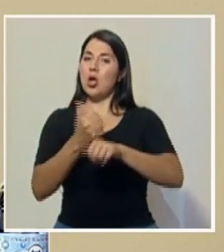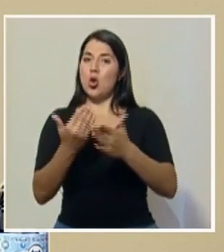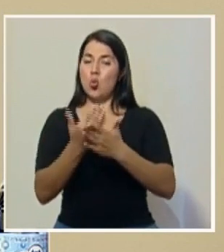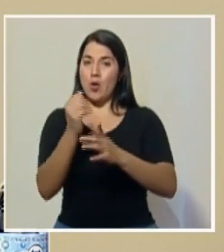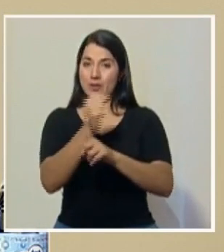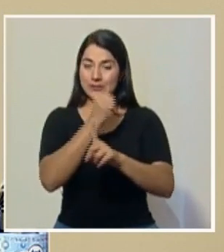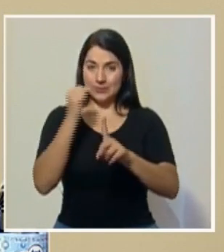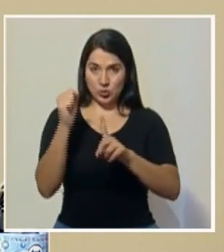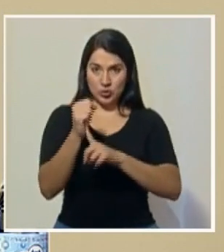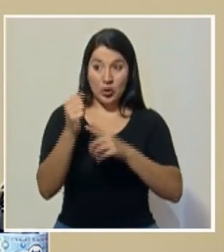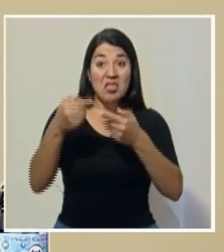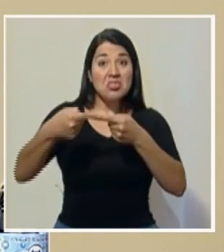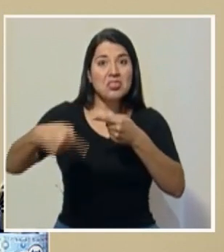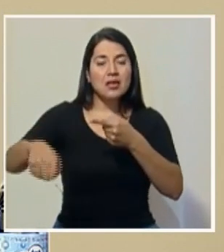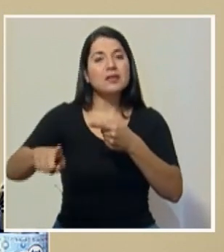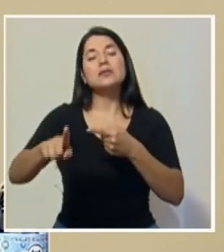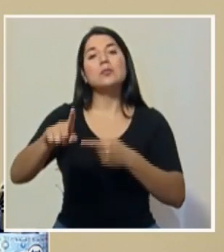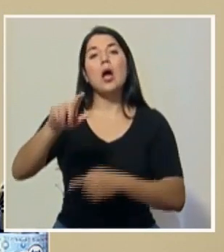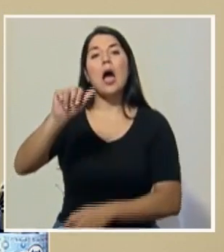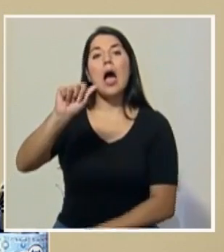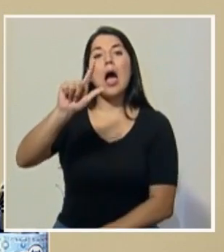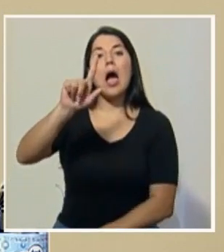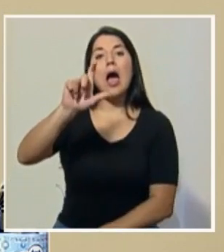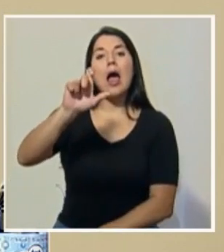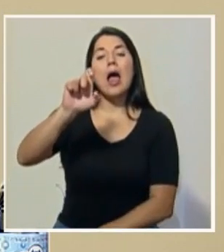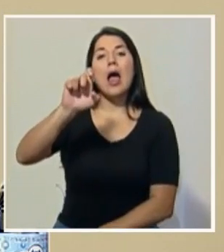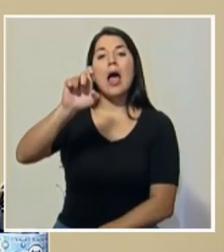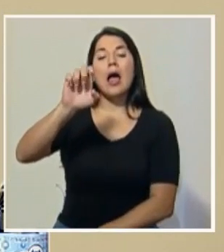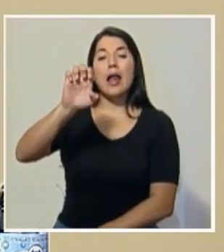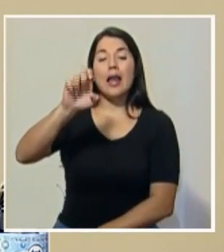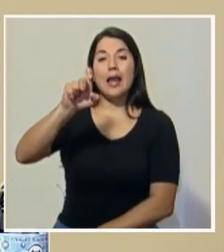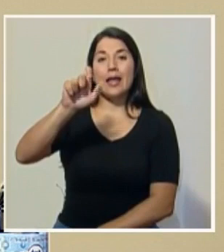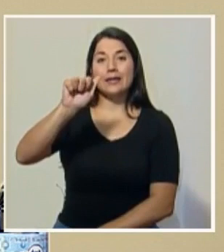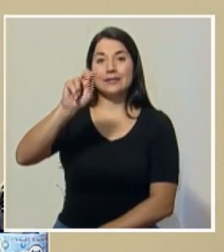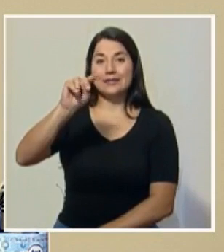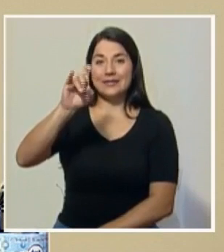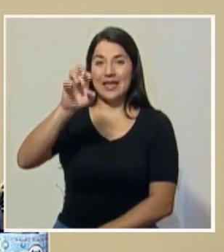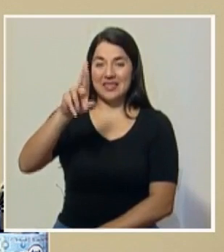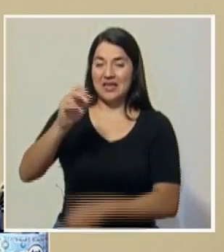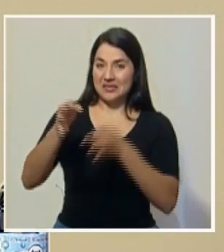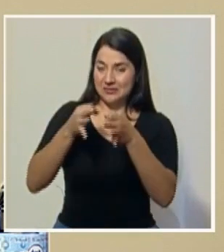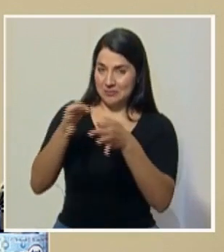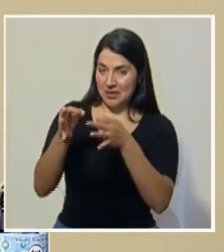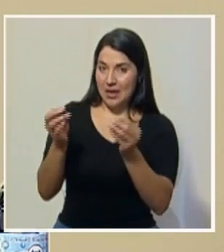va a hablar en detalle de qué es esto, pero que contempla una